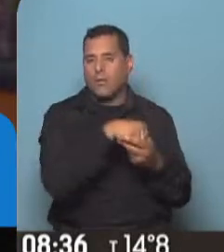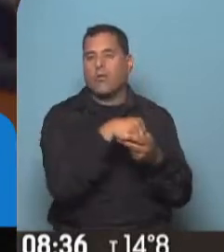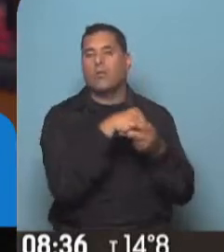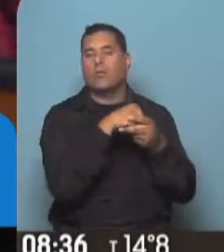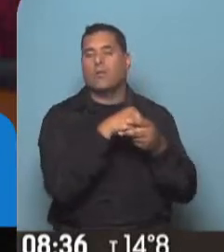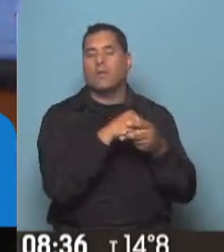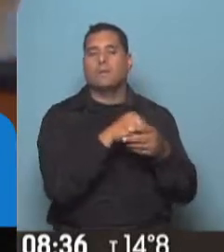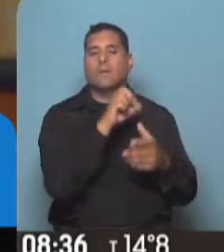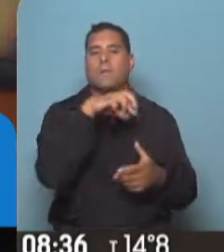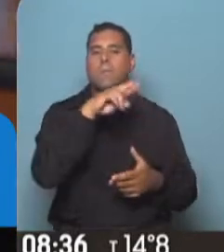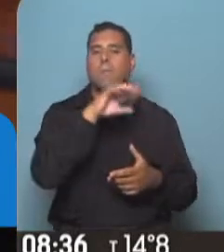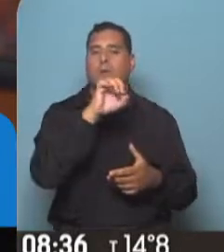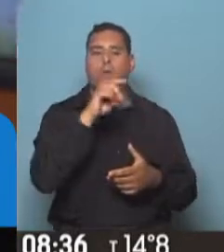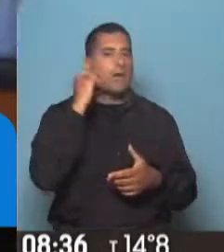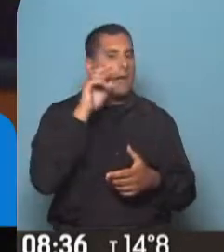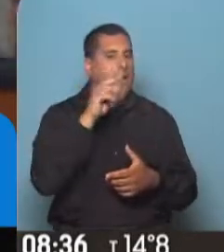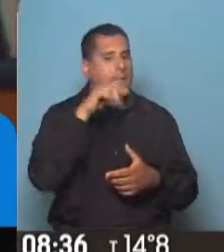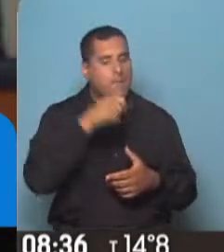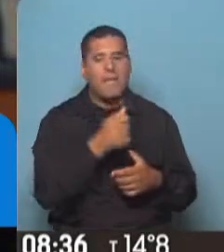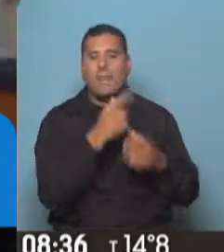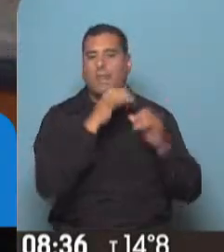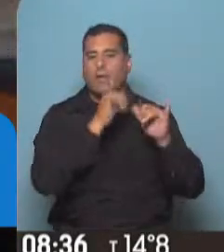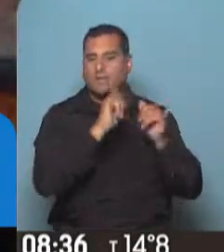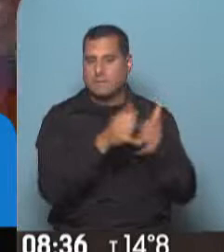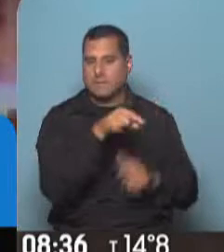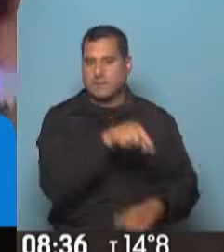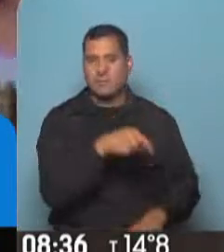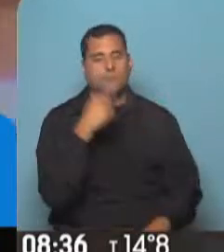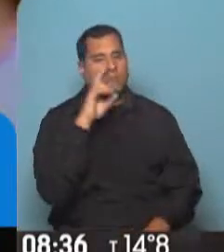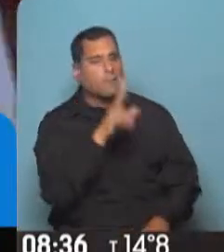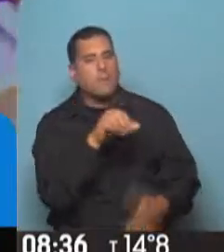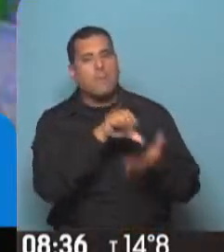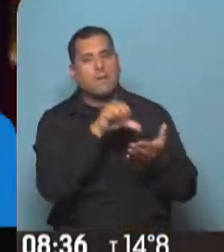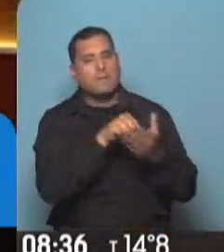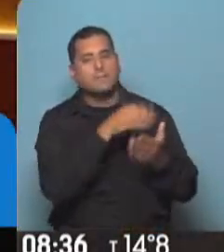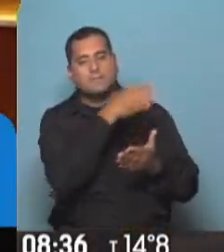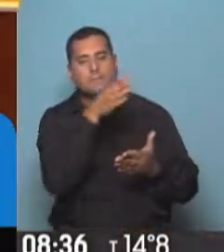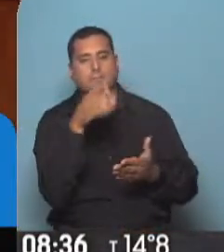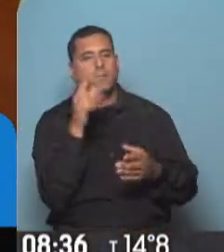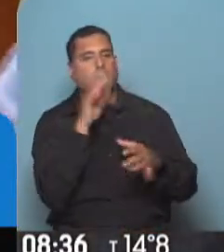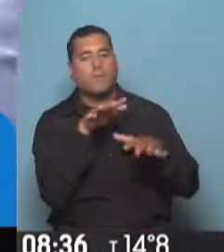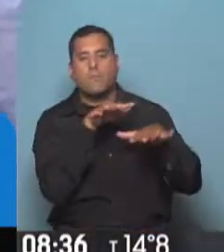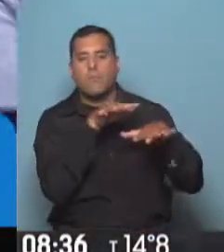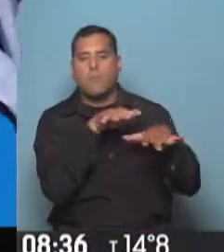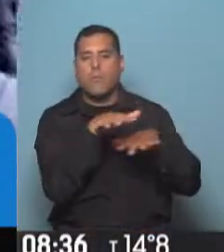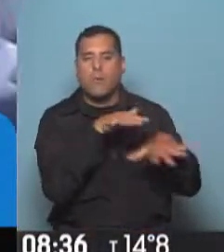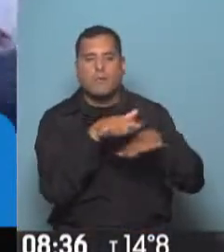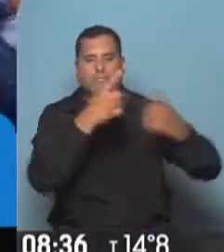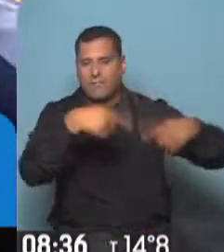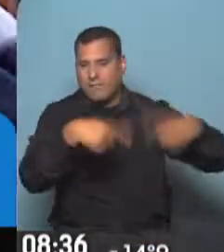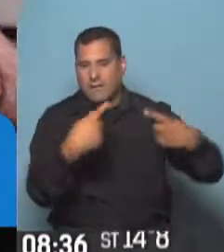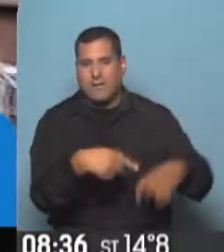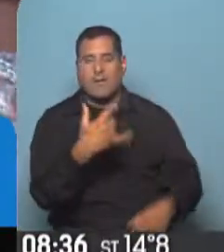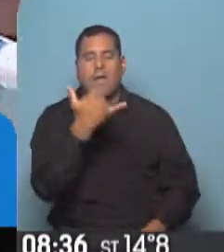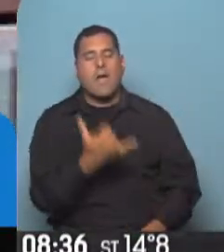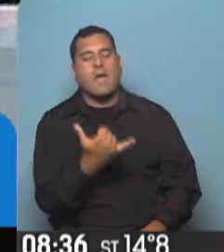recorrer distintas zonas del país y ver la heterogeneidad también de movimientos y de situaciones que acontecen yo creo